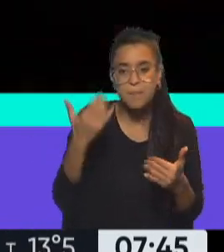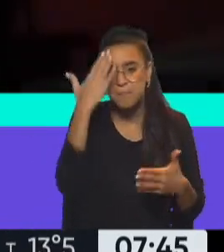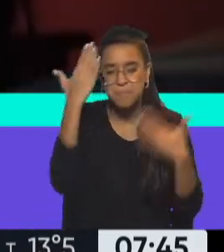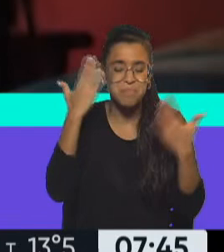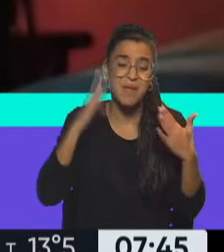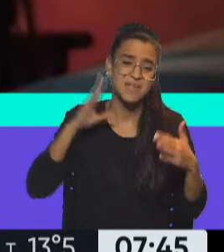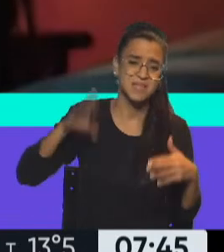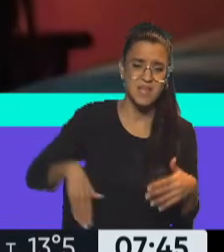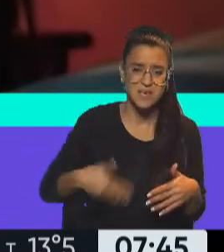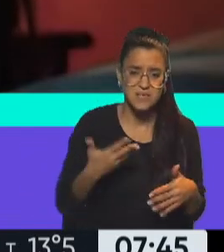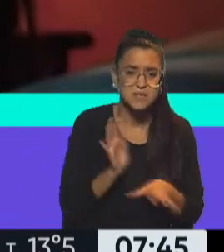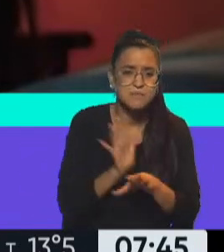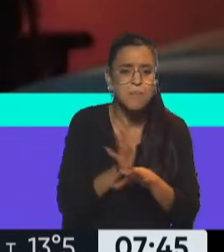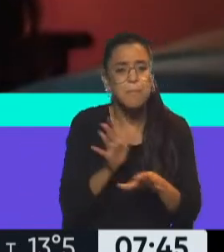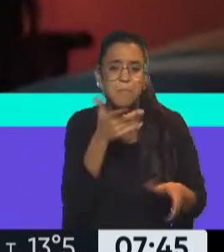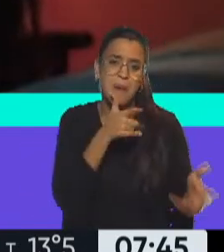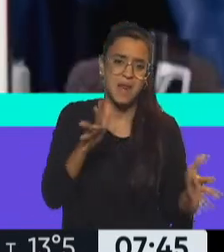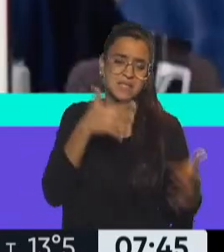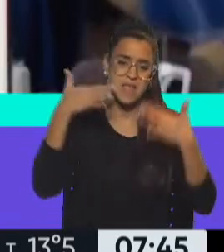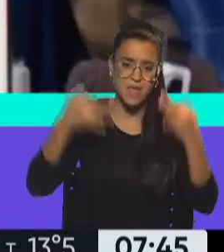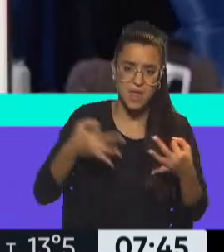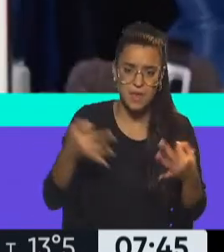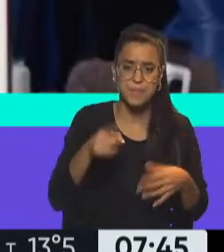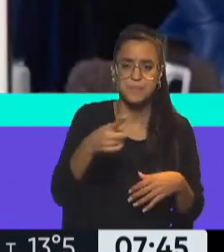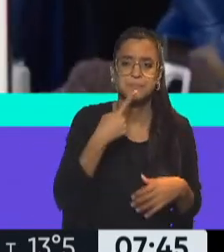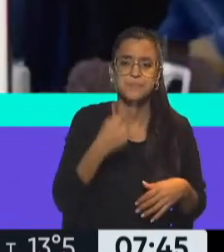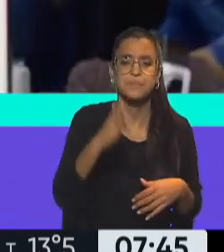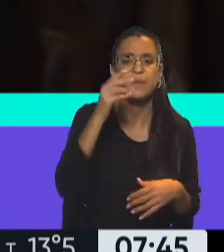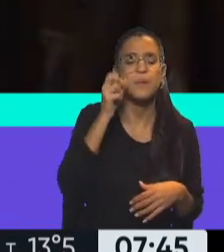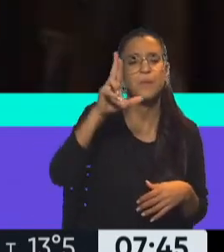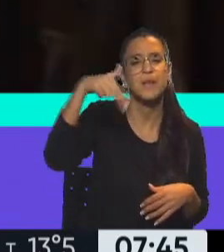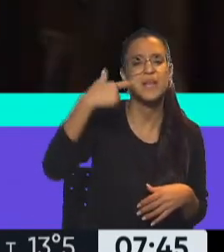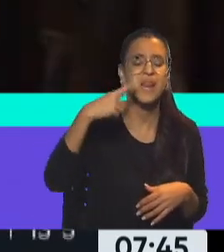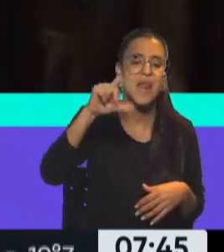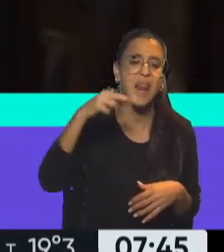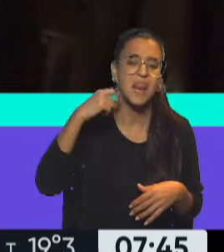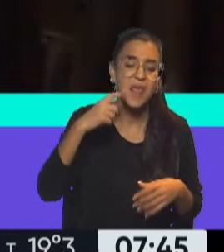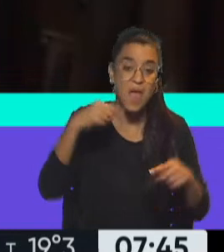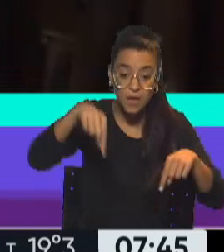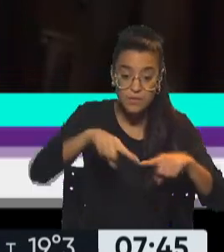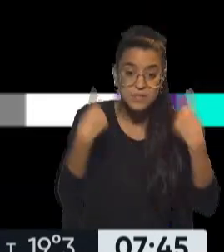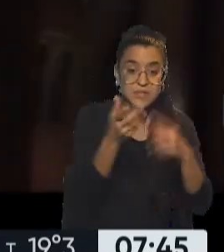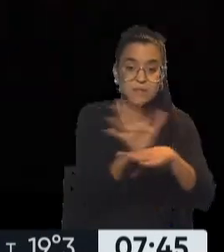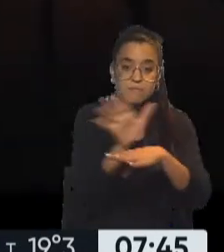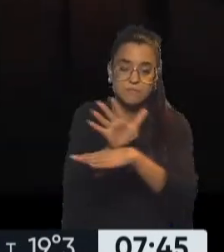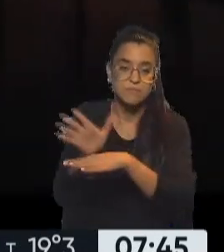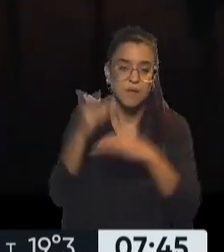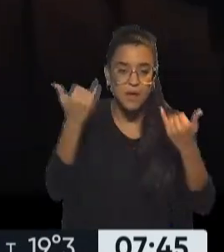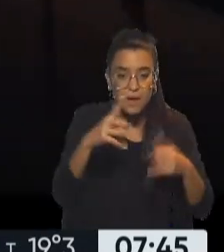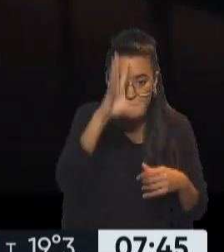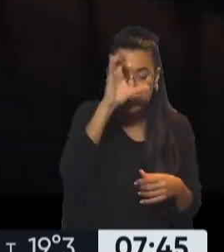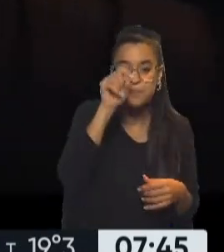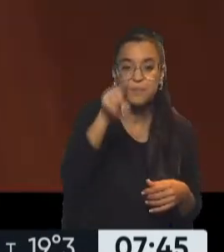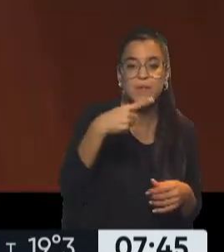pesadillas muy cercanas a la realidad. La premier fue en la Berlinale y esta semana llega a las salas de todo el país. Recordamos que